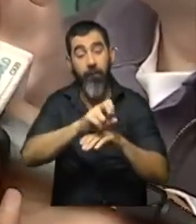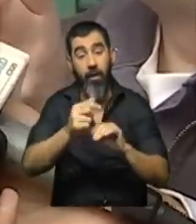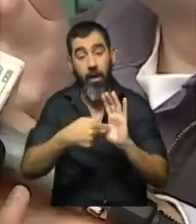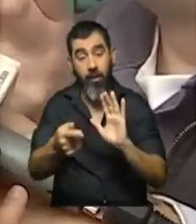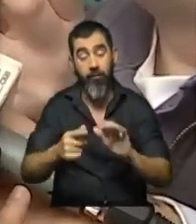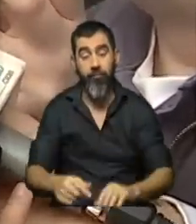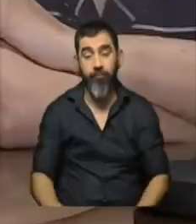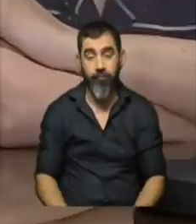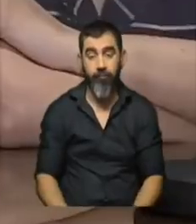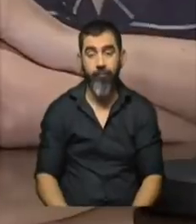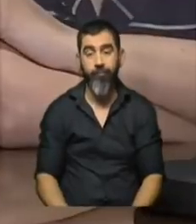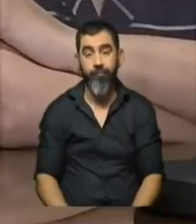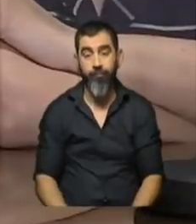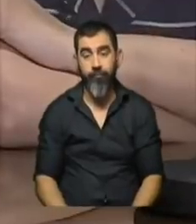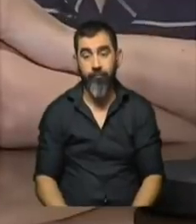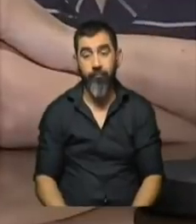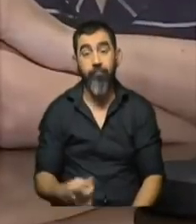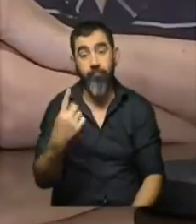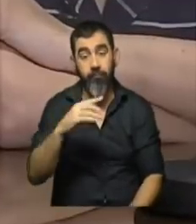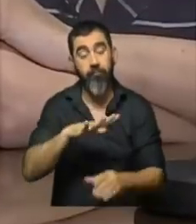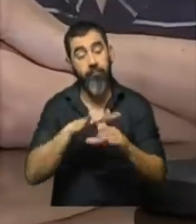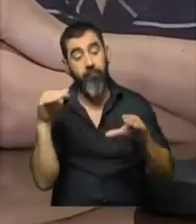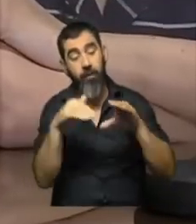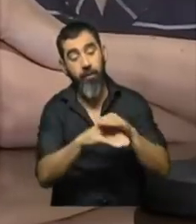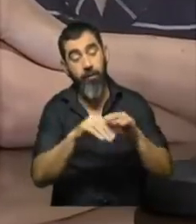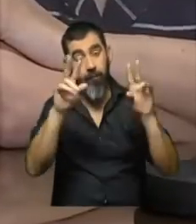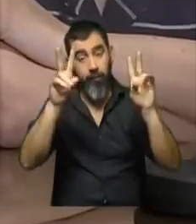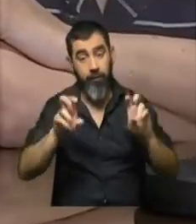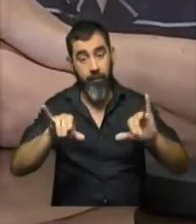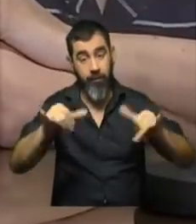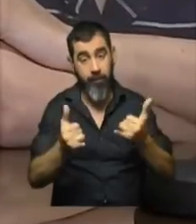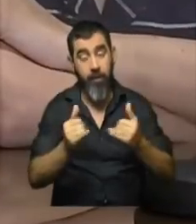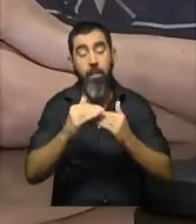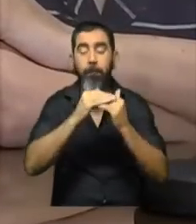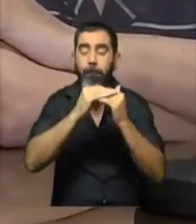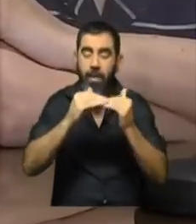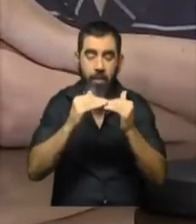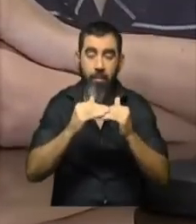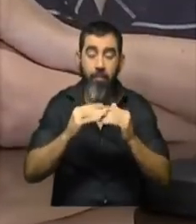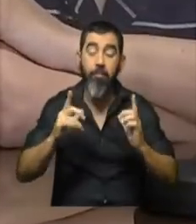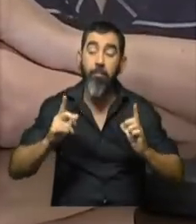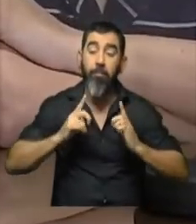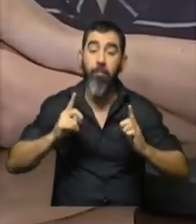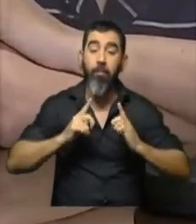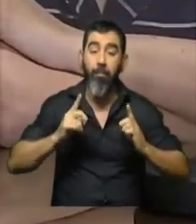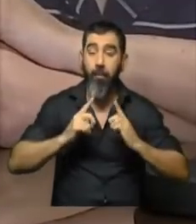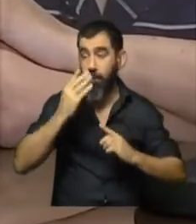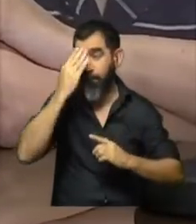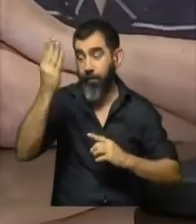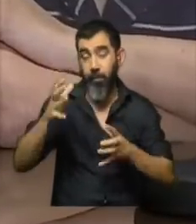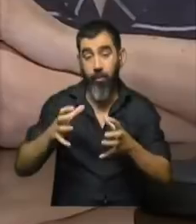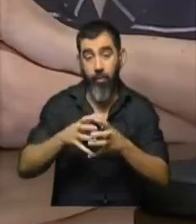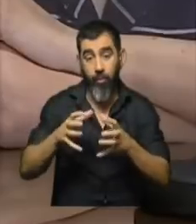que atendió el caso. Por lo tanto, archivada esta causa, mínimamente lo que espera la bancada del Frente